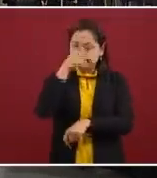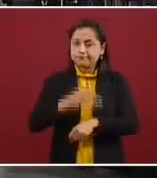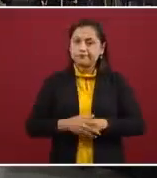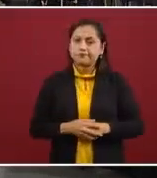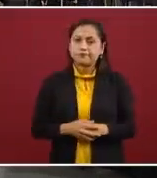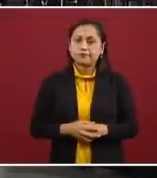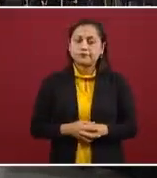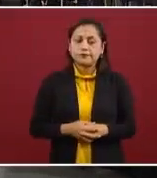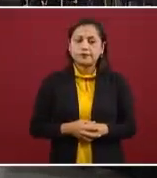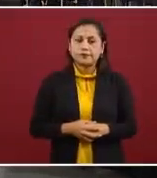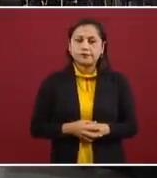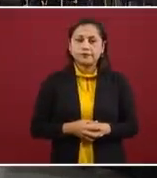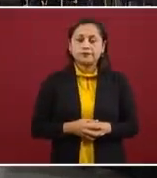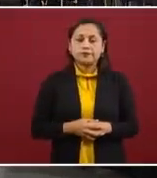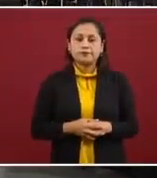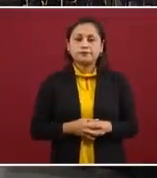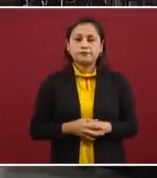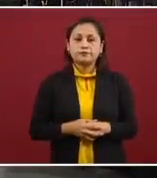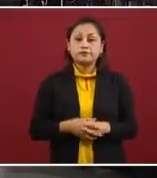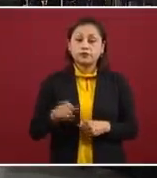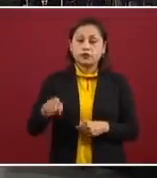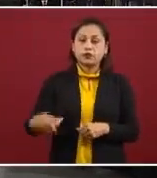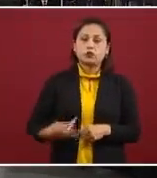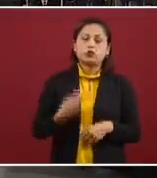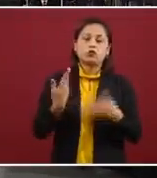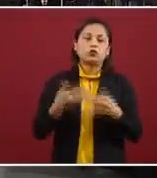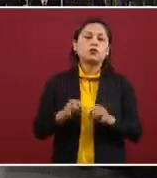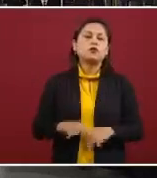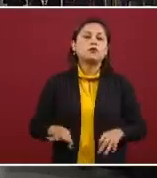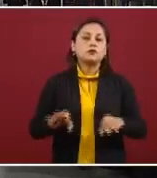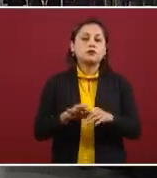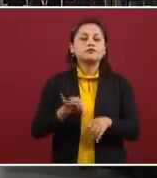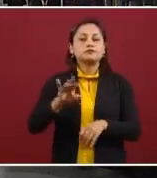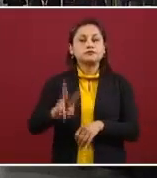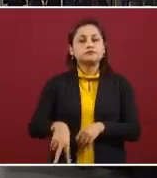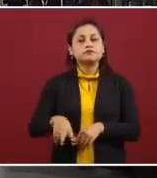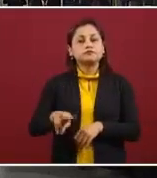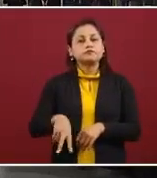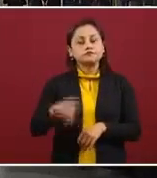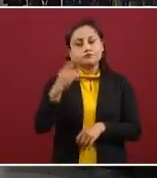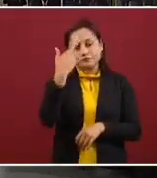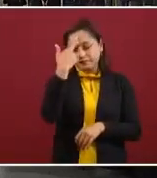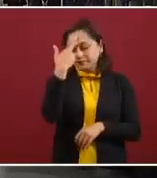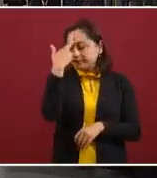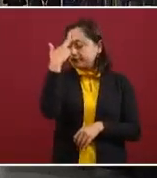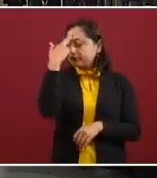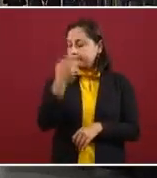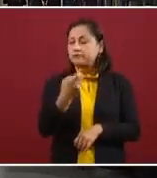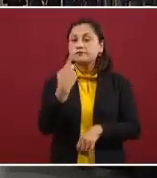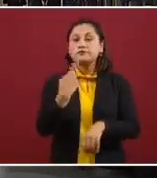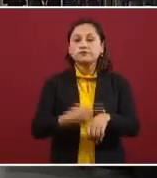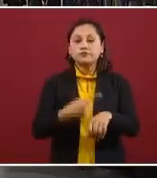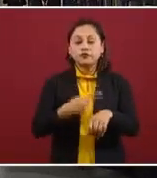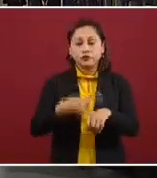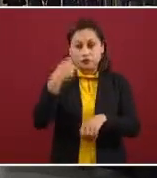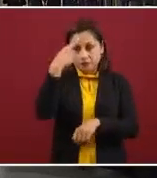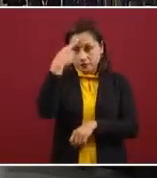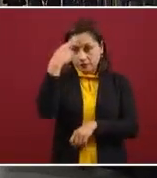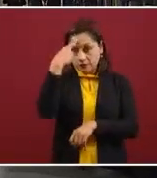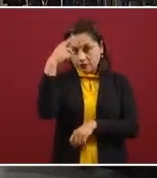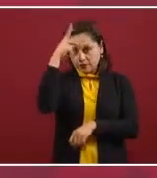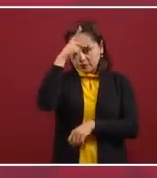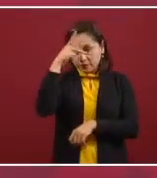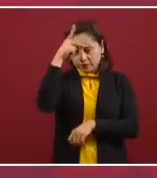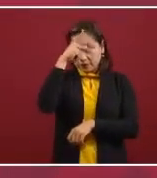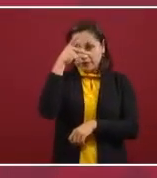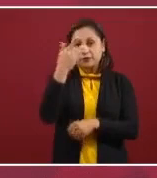Gracias. Muy importante la pregunta. Sí, en efecto, la salud mental en su término general es